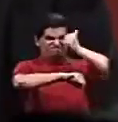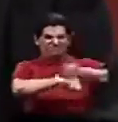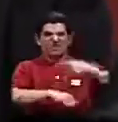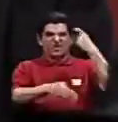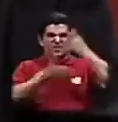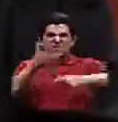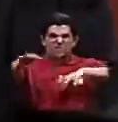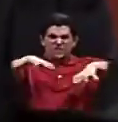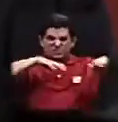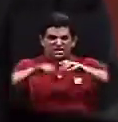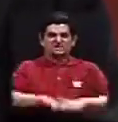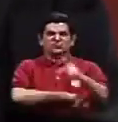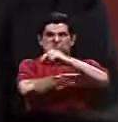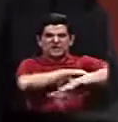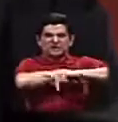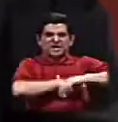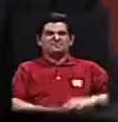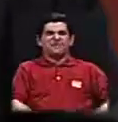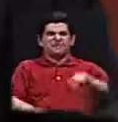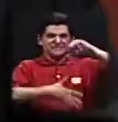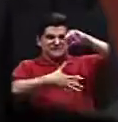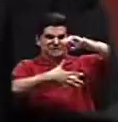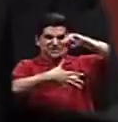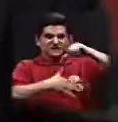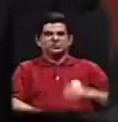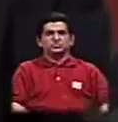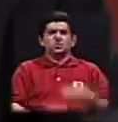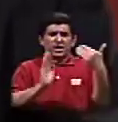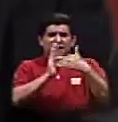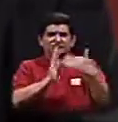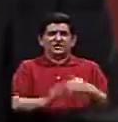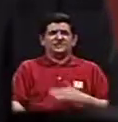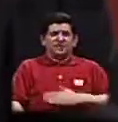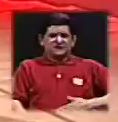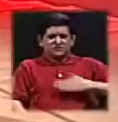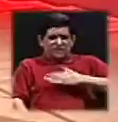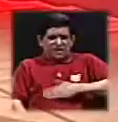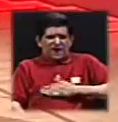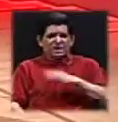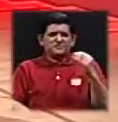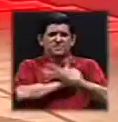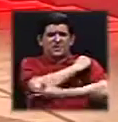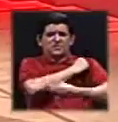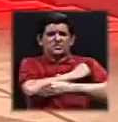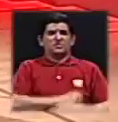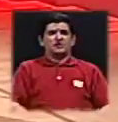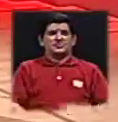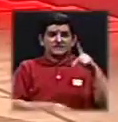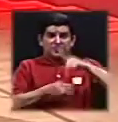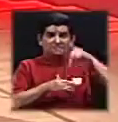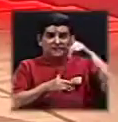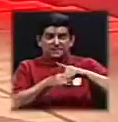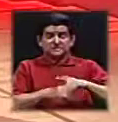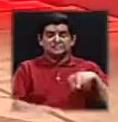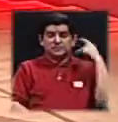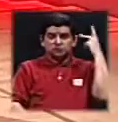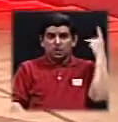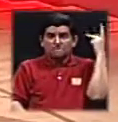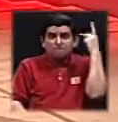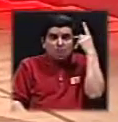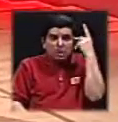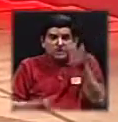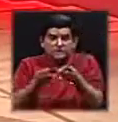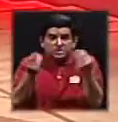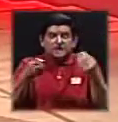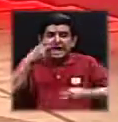duras medidas a los países del sur global, provocando hambre y pobreza, entiendo que es uno de los actores cuyas políticas han